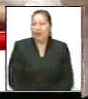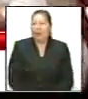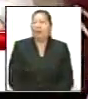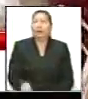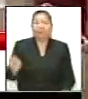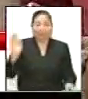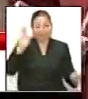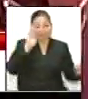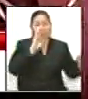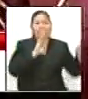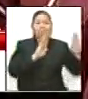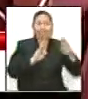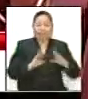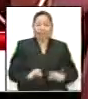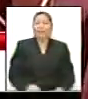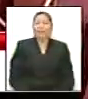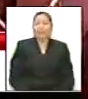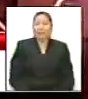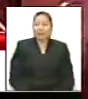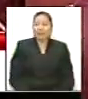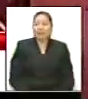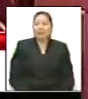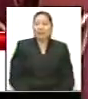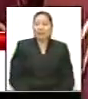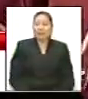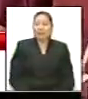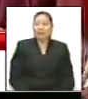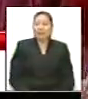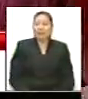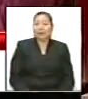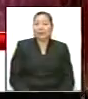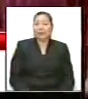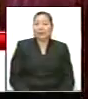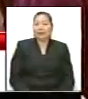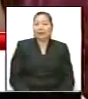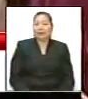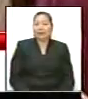Preocupado, presidente, porque los que